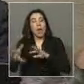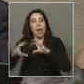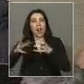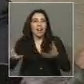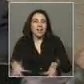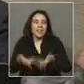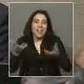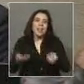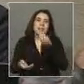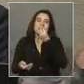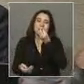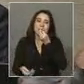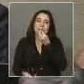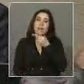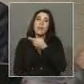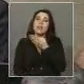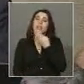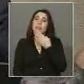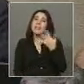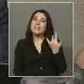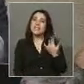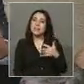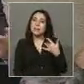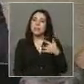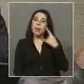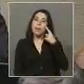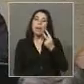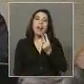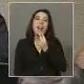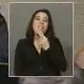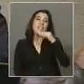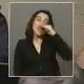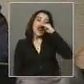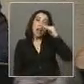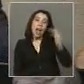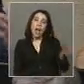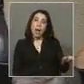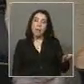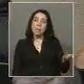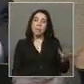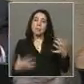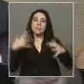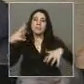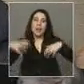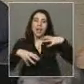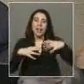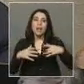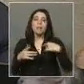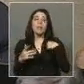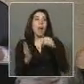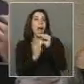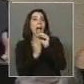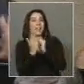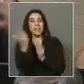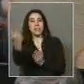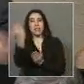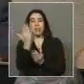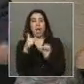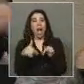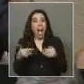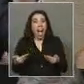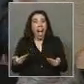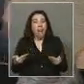que necesitamos en nuestra alimentación sino también para la vida silvestre que de acuerdo a los antecedentes que tenemos ha venido